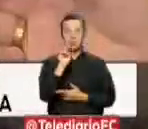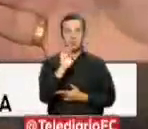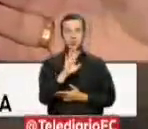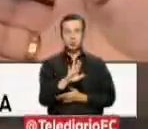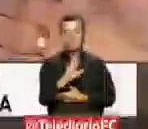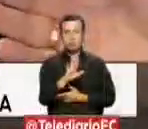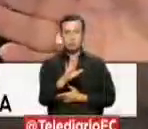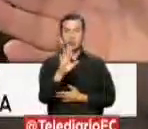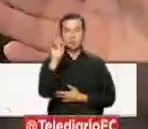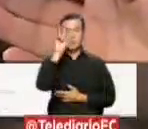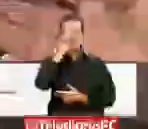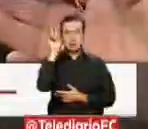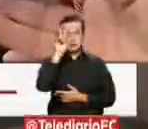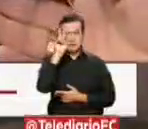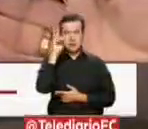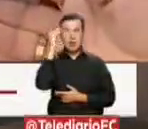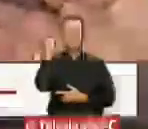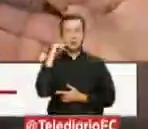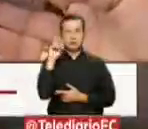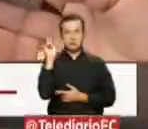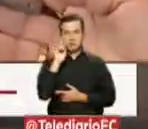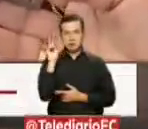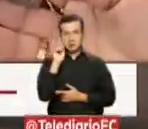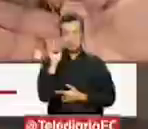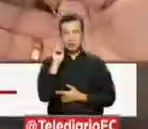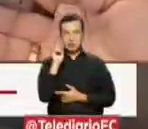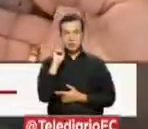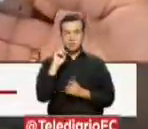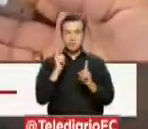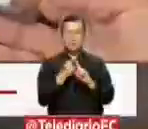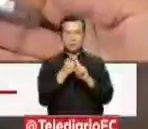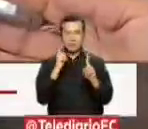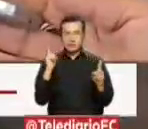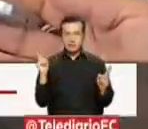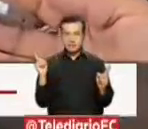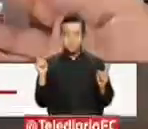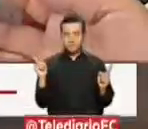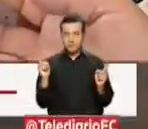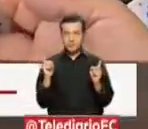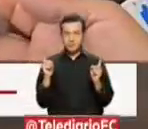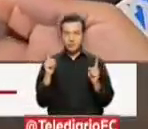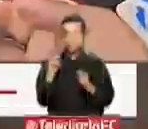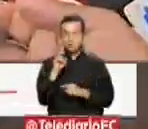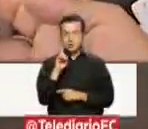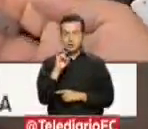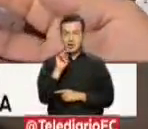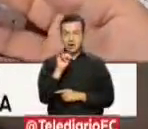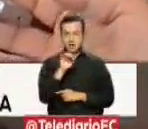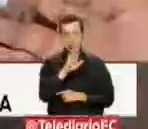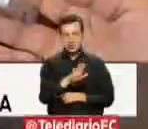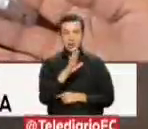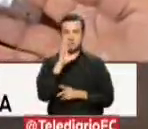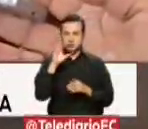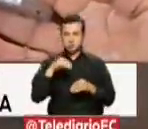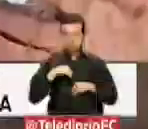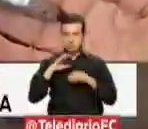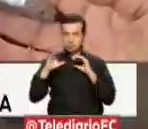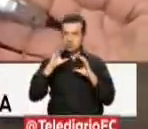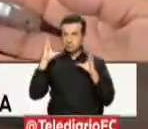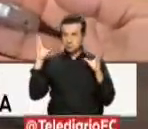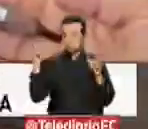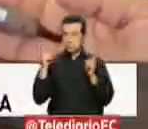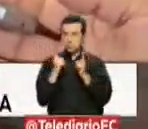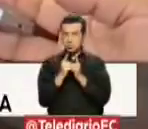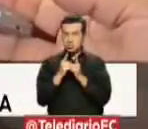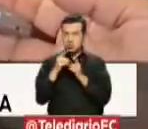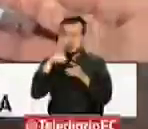pedido. El día viernes tuvimos la primera audiencia, Diana Falcón aceptó hablar conmigo en